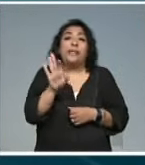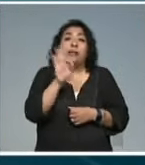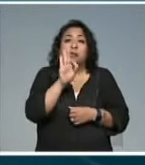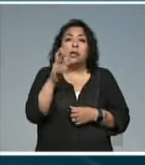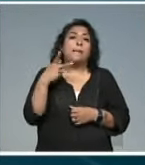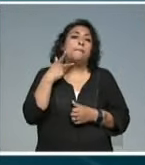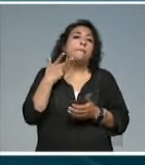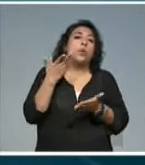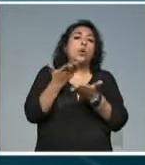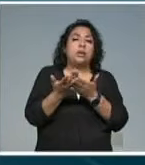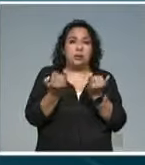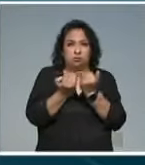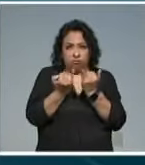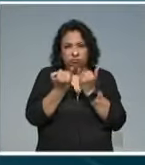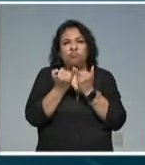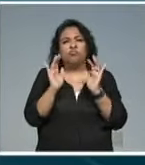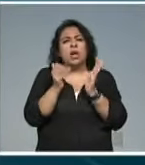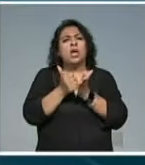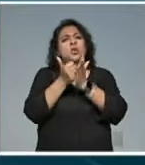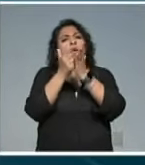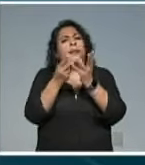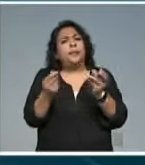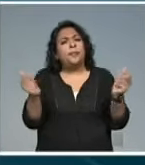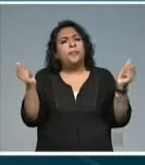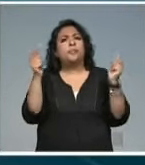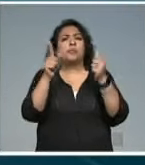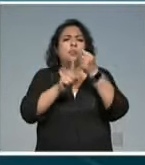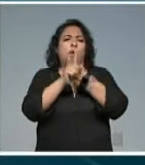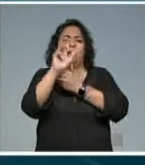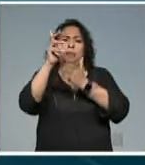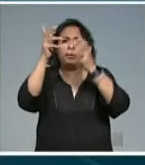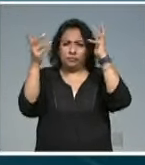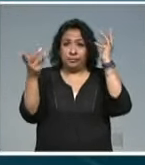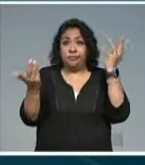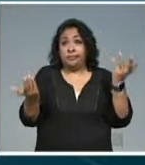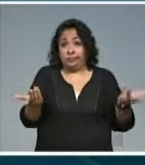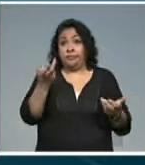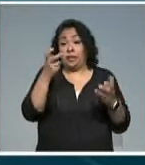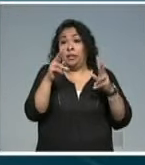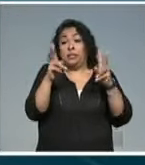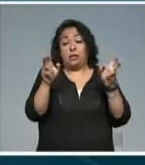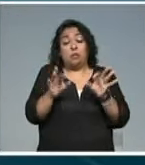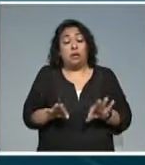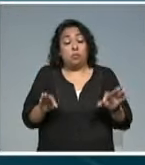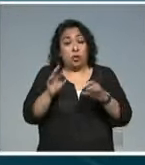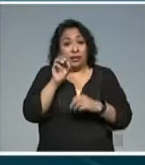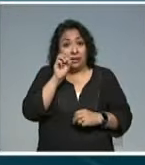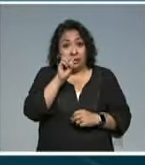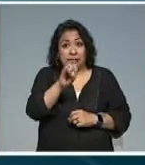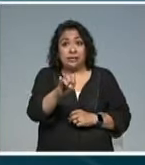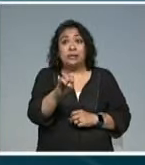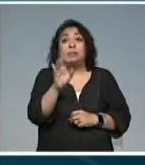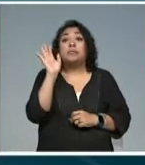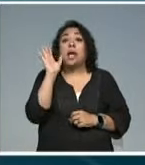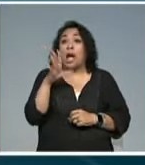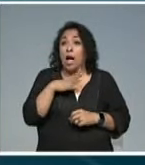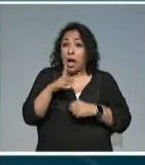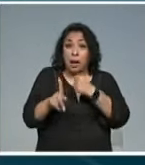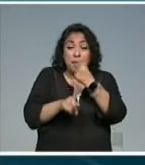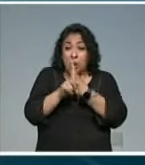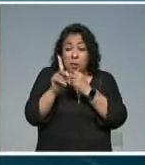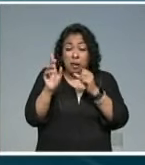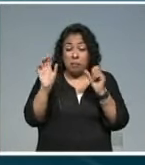las políticas que también mitiguen esta clase de conflictos. Entonces, el tema es importante porque de haber un conflicto,